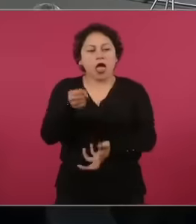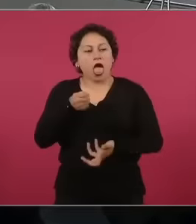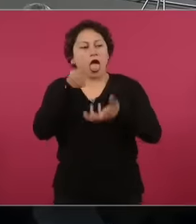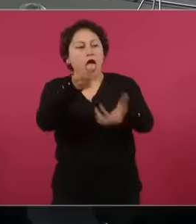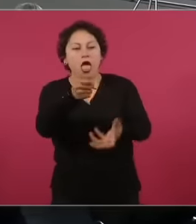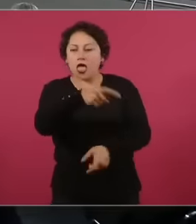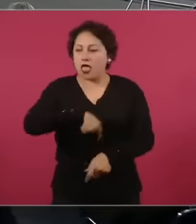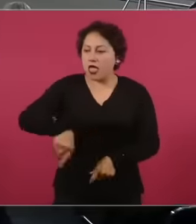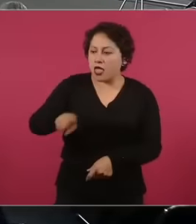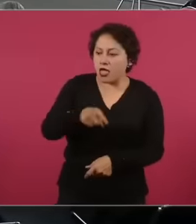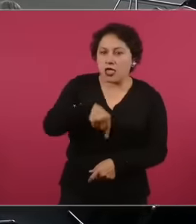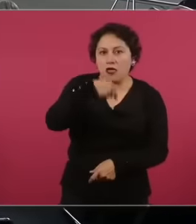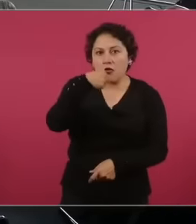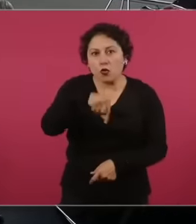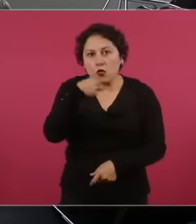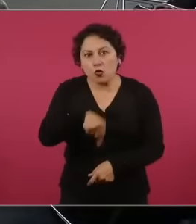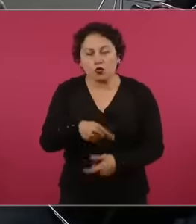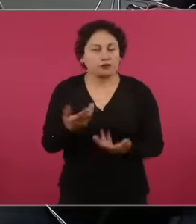se hacen